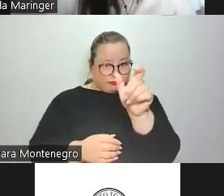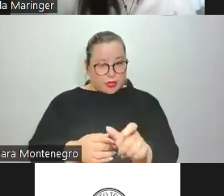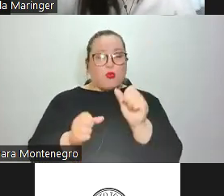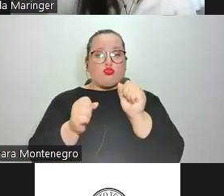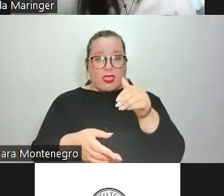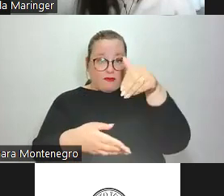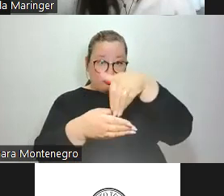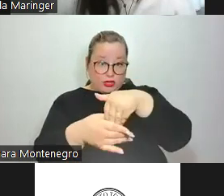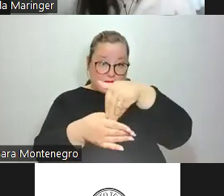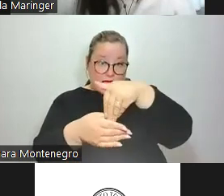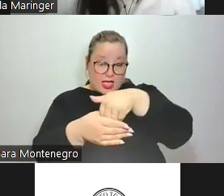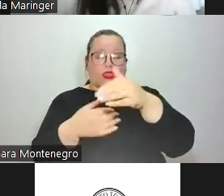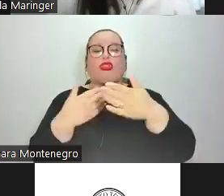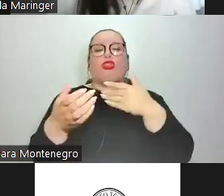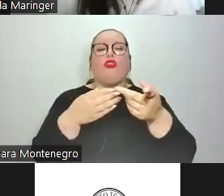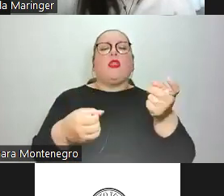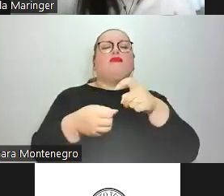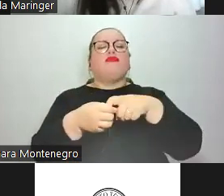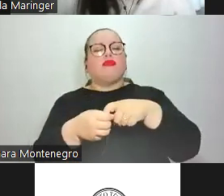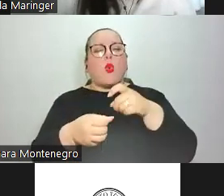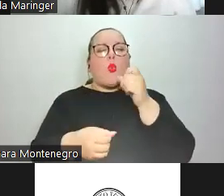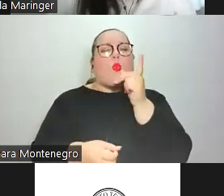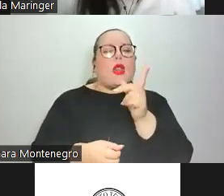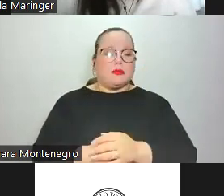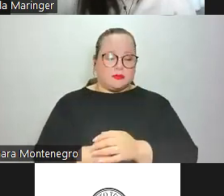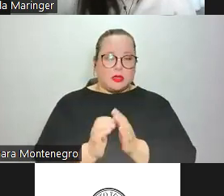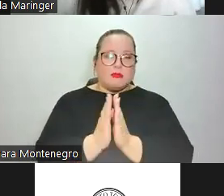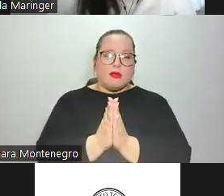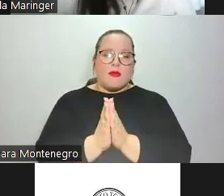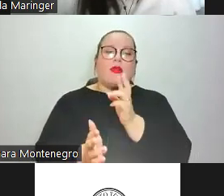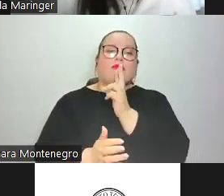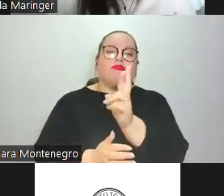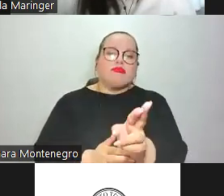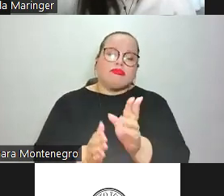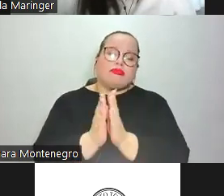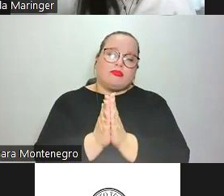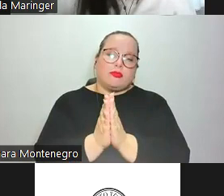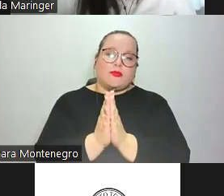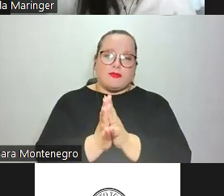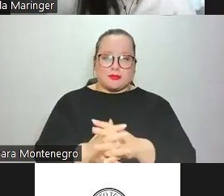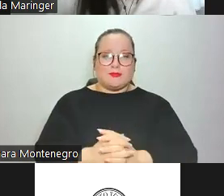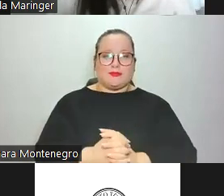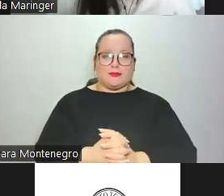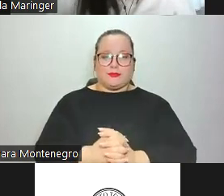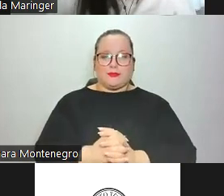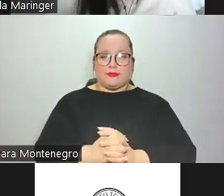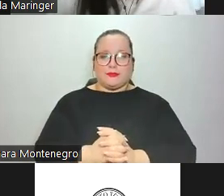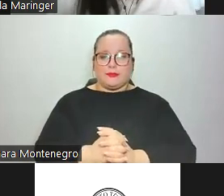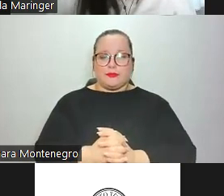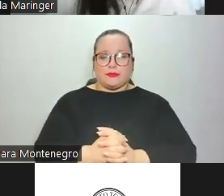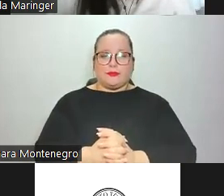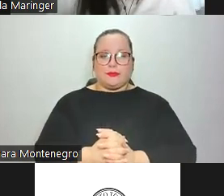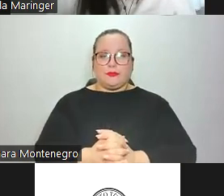una votación que ustedes tienen que contestar. Así que va a aparecer en cualquier momento por aquí. Y